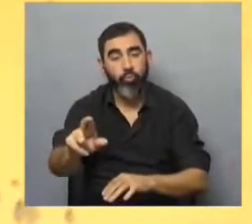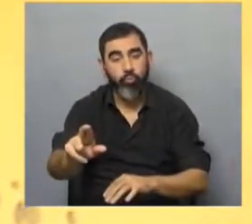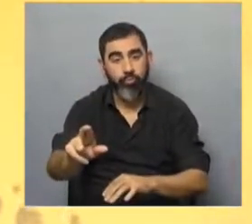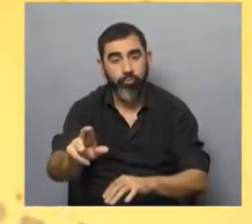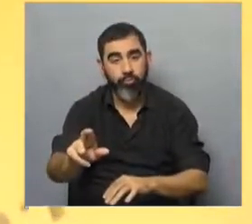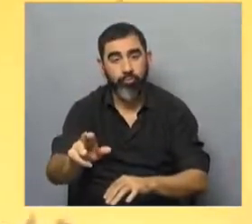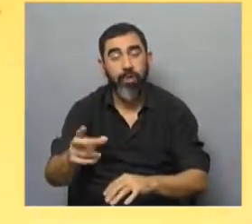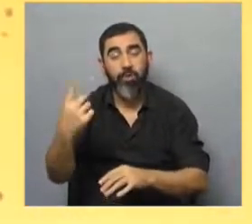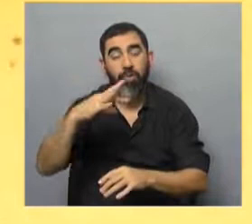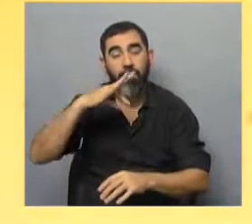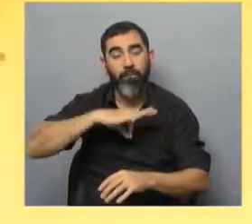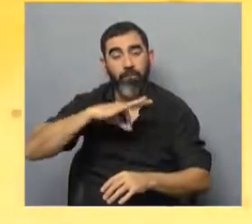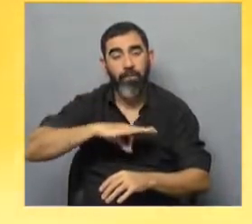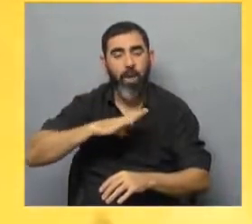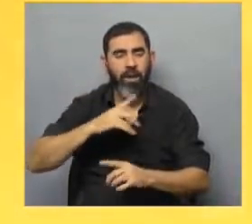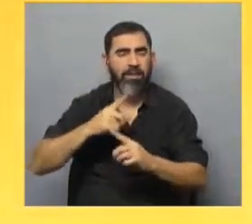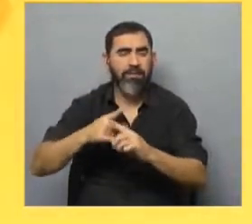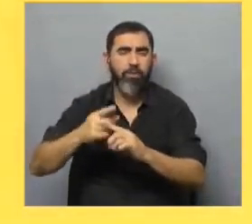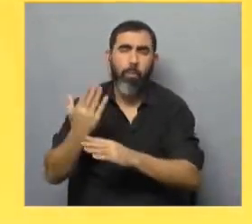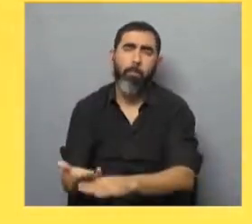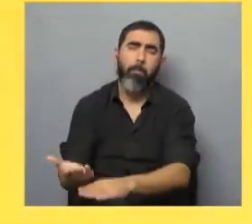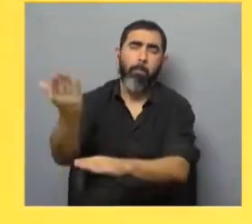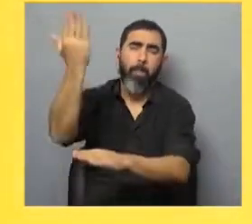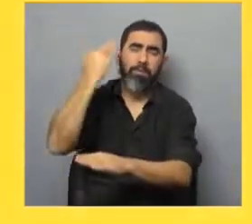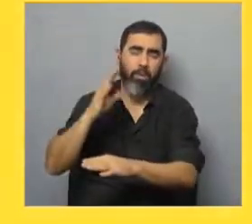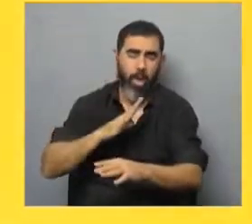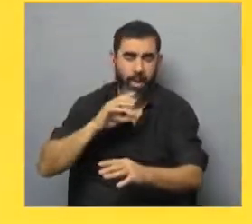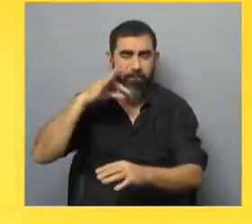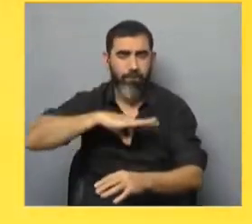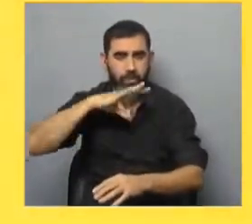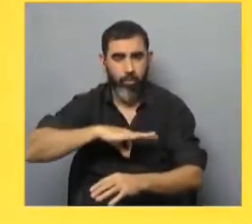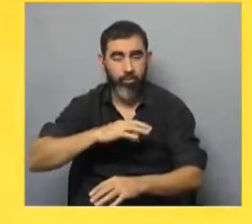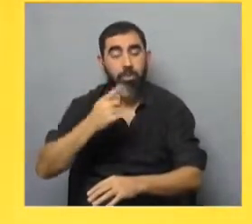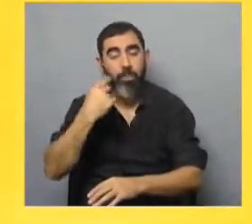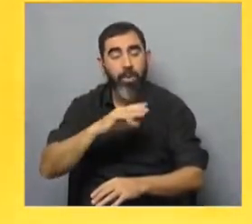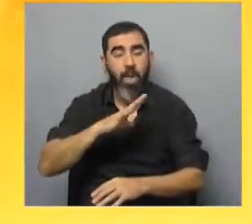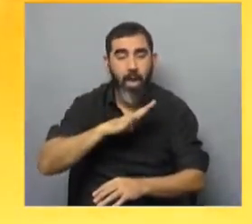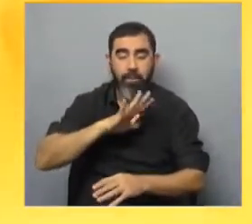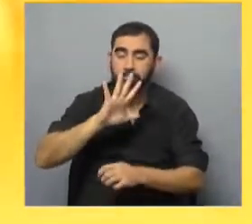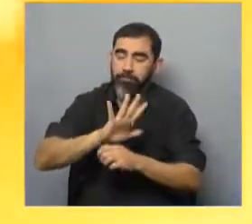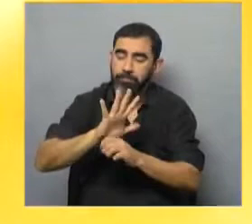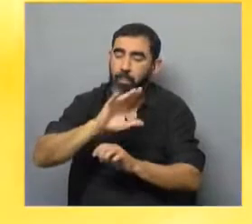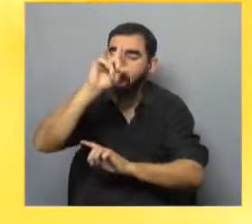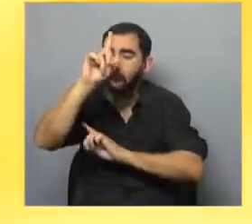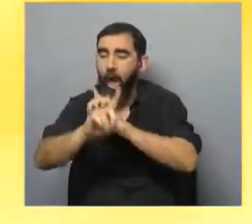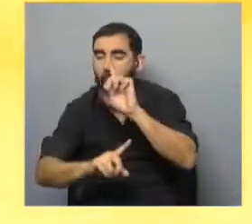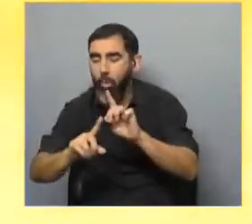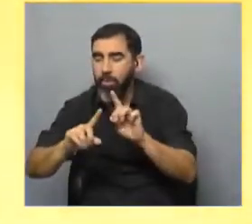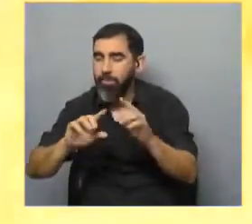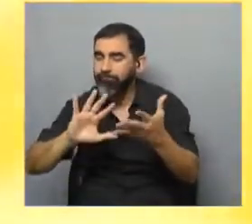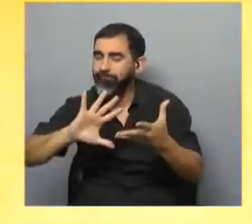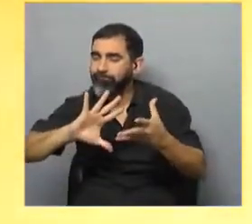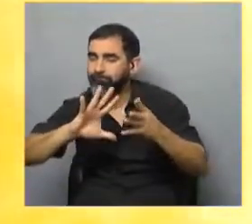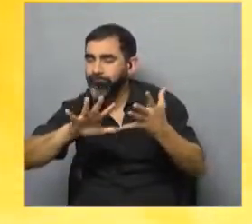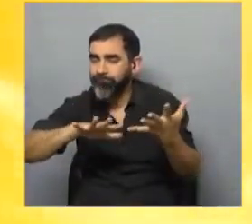Entonces el virus nos acompaña desde el siglo pasado, pero bueno, hay pautas de comportamiento